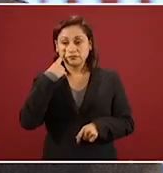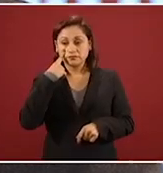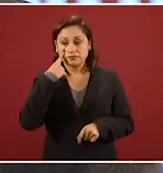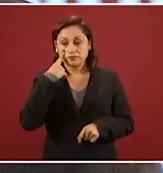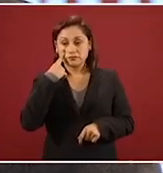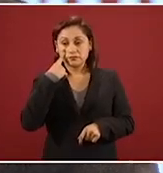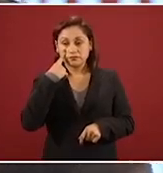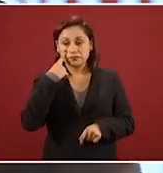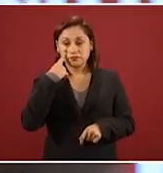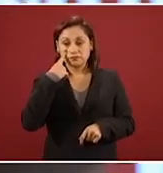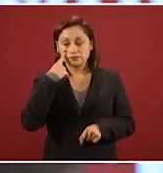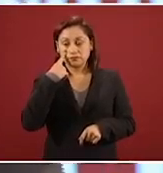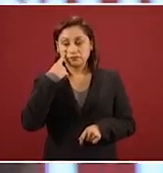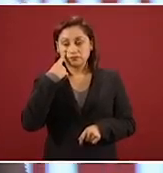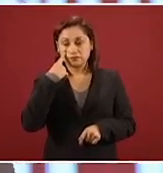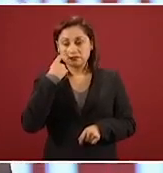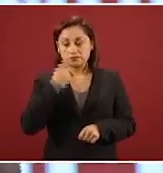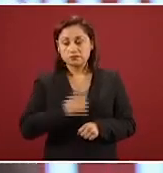que se